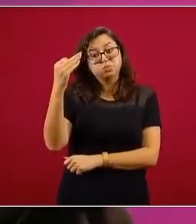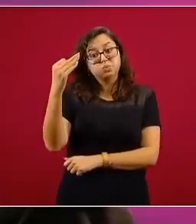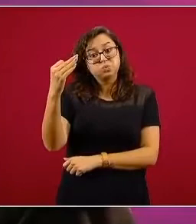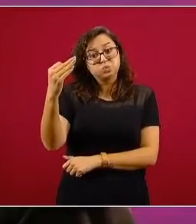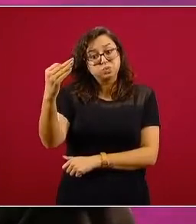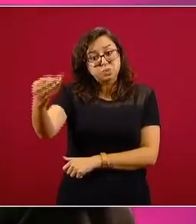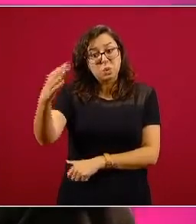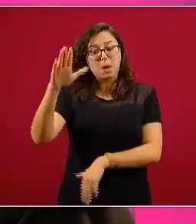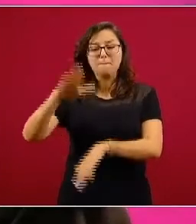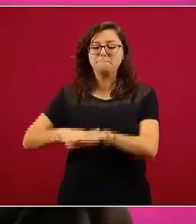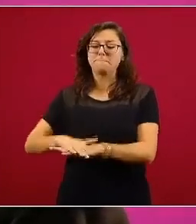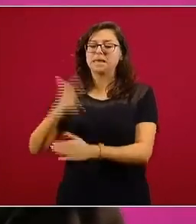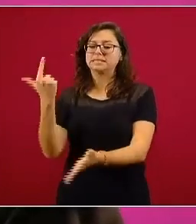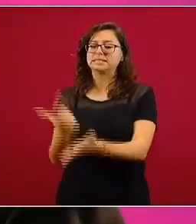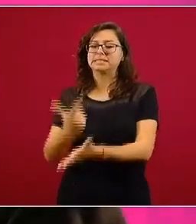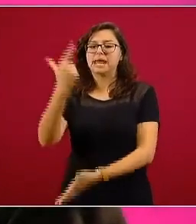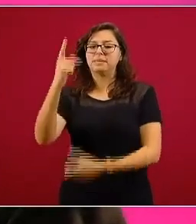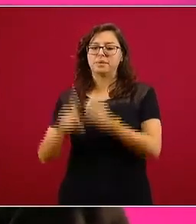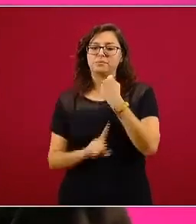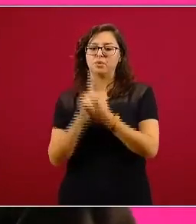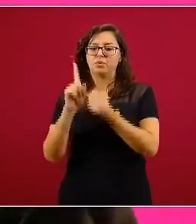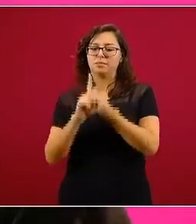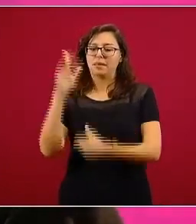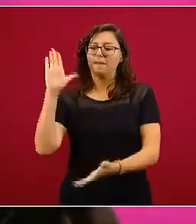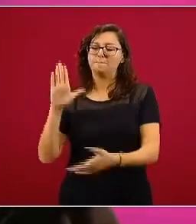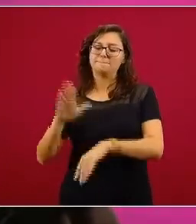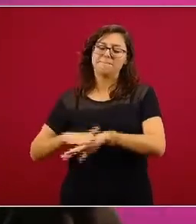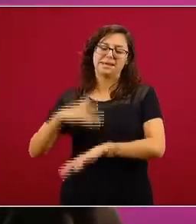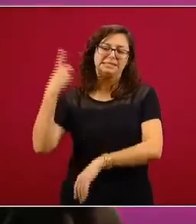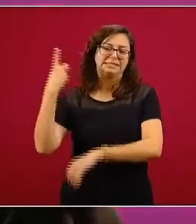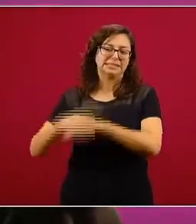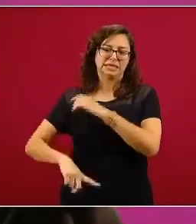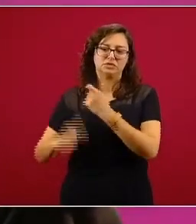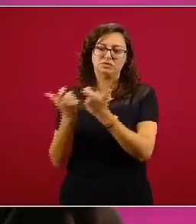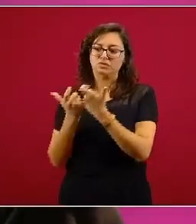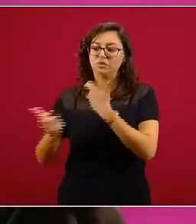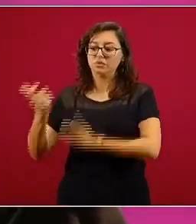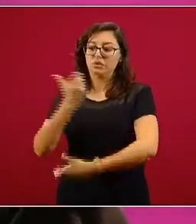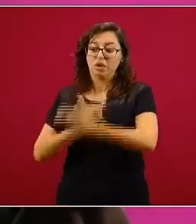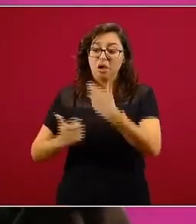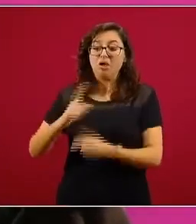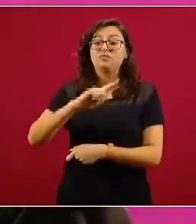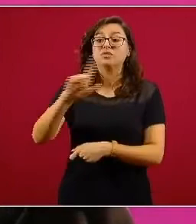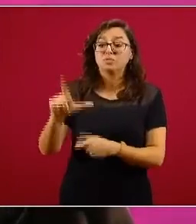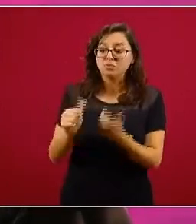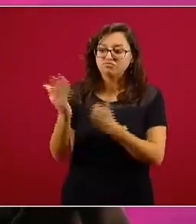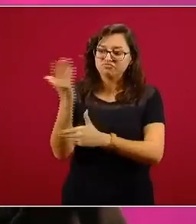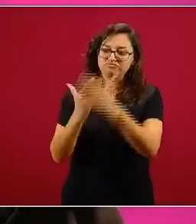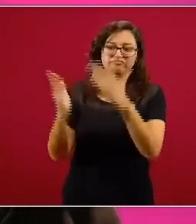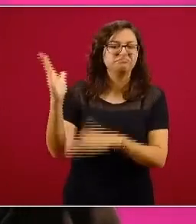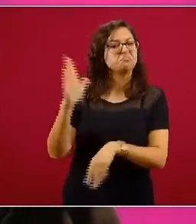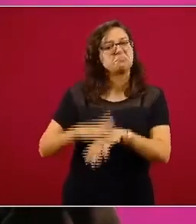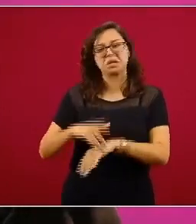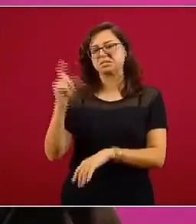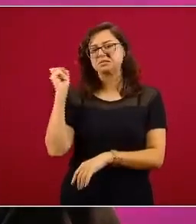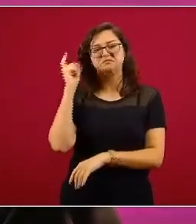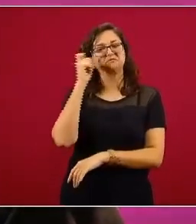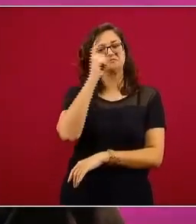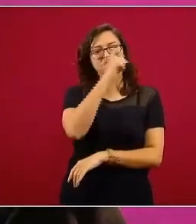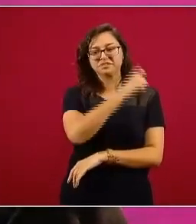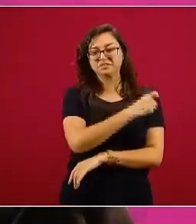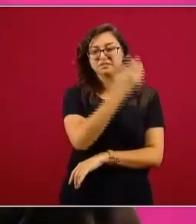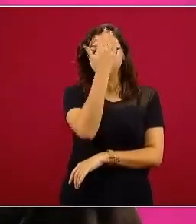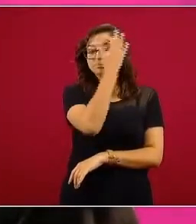grave va a ser el daño económico y más difícil la recuperación. Y recordarán que también hemos dicho en